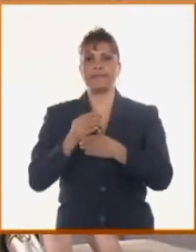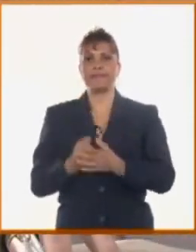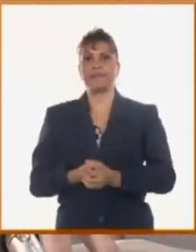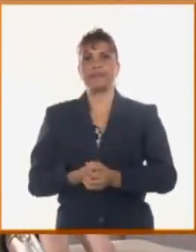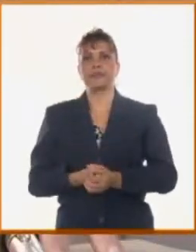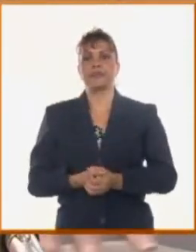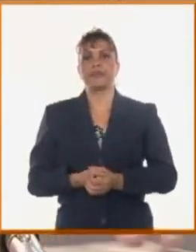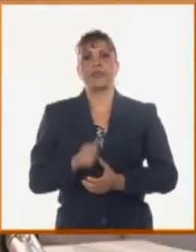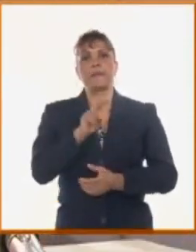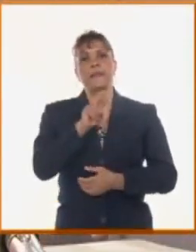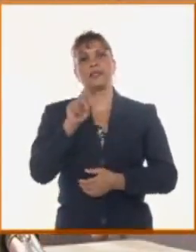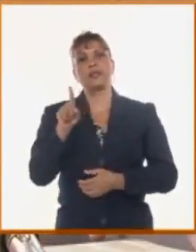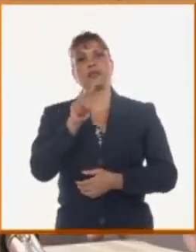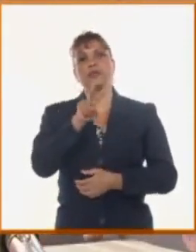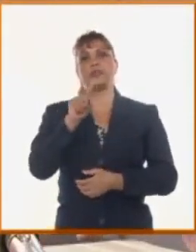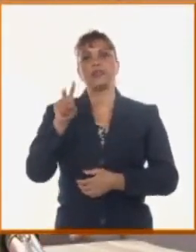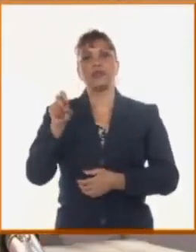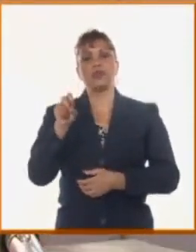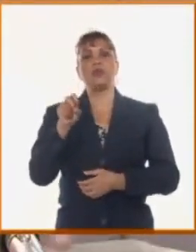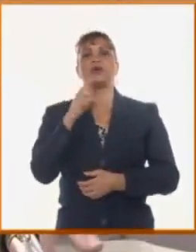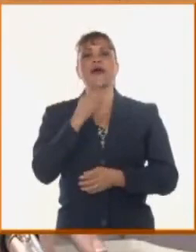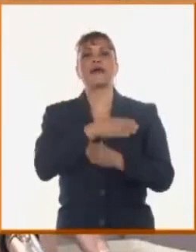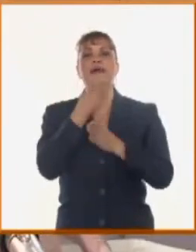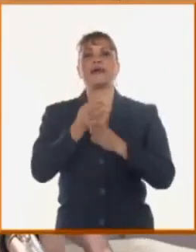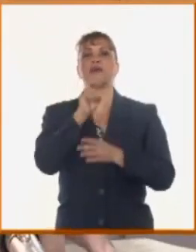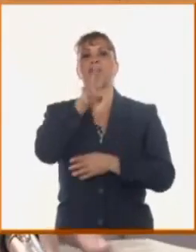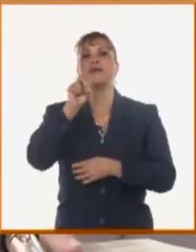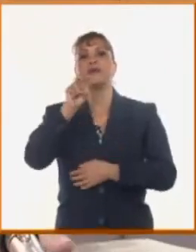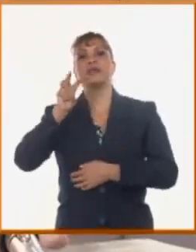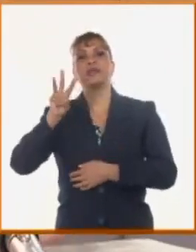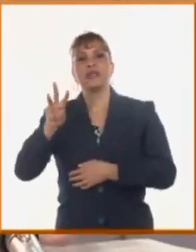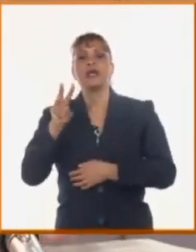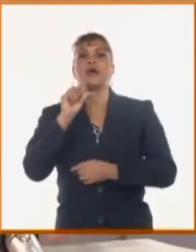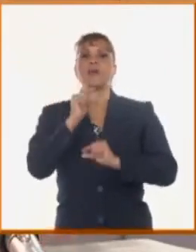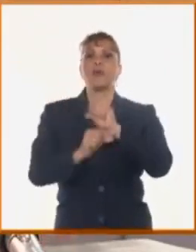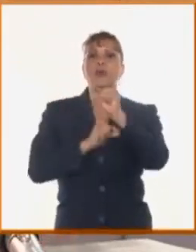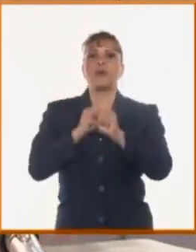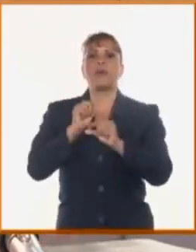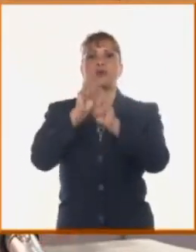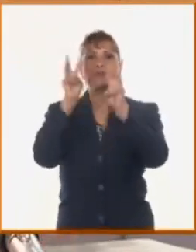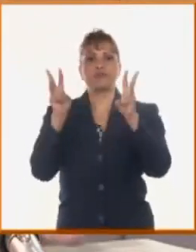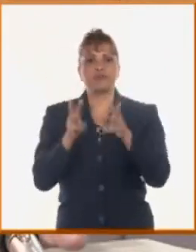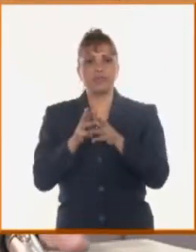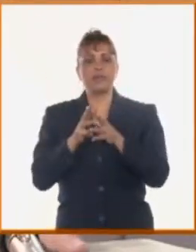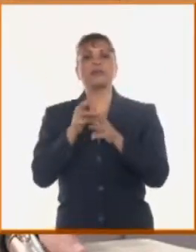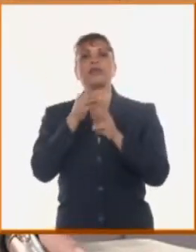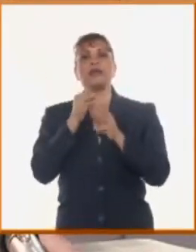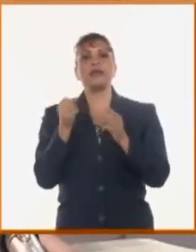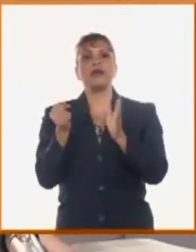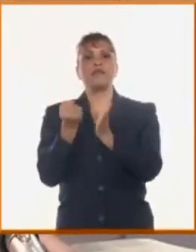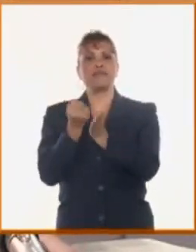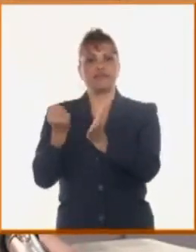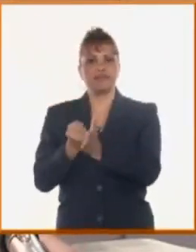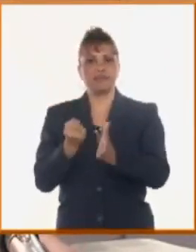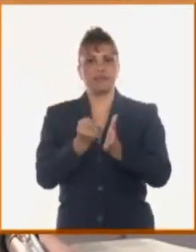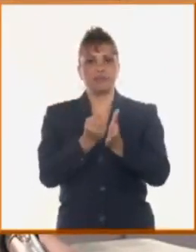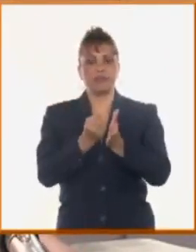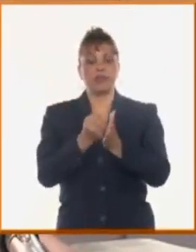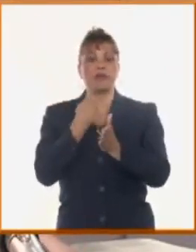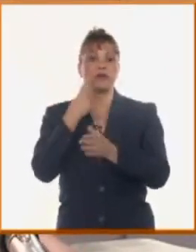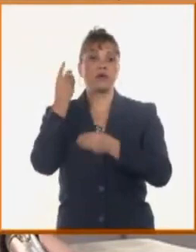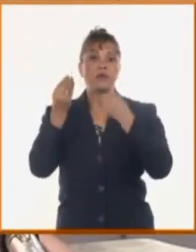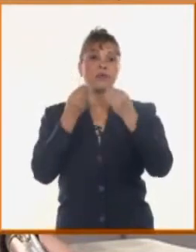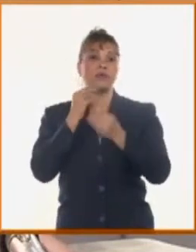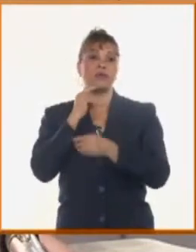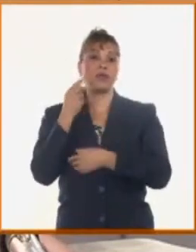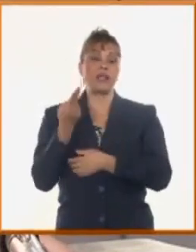2021-22 hasta el 2023, que se ha venido consolidando todo lo relacionado al comercio electrónico, y creo que la mayor habilidad